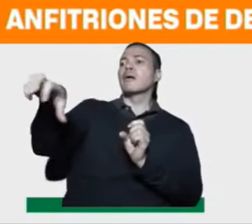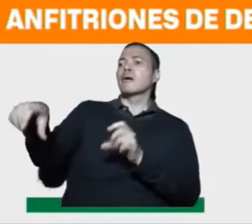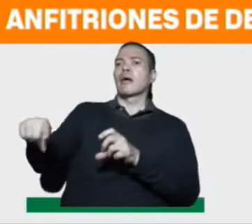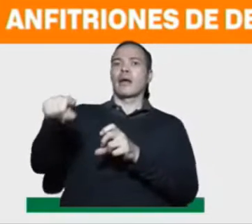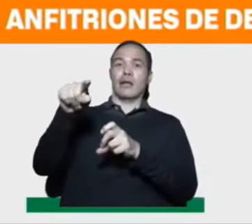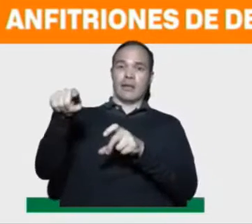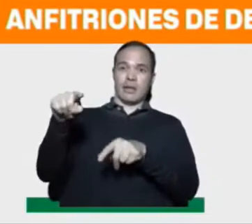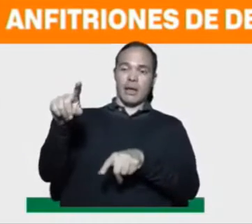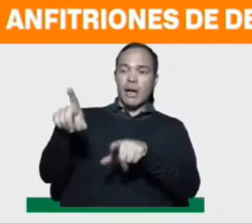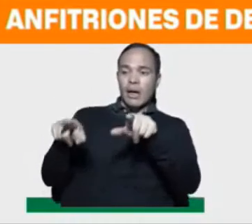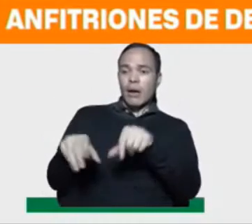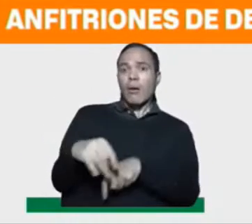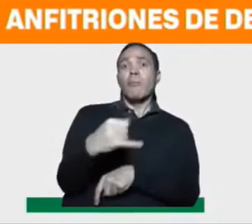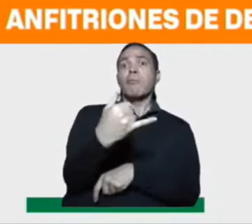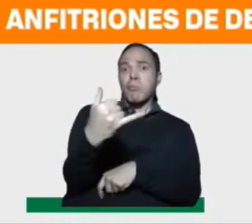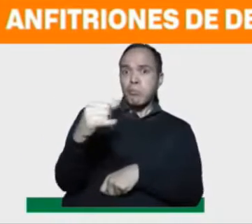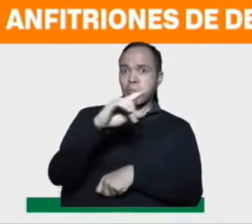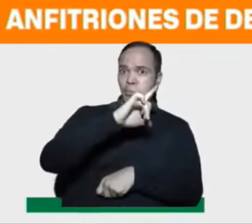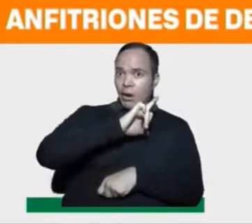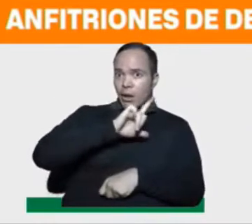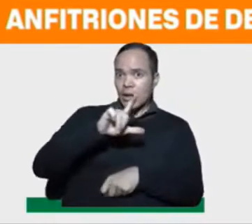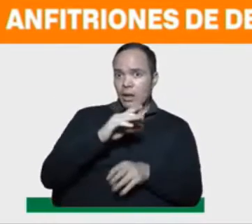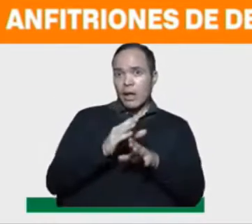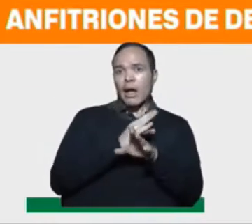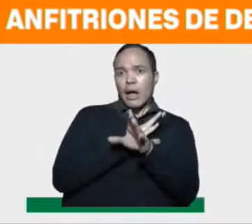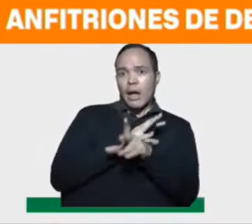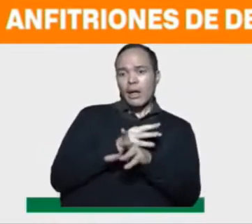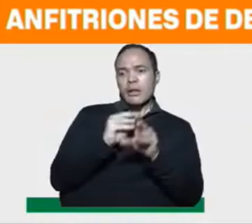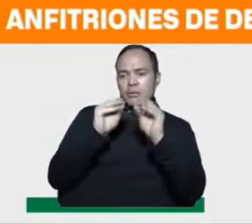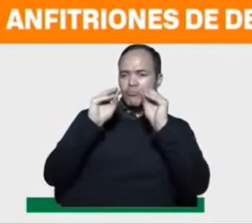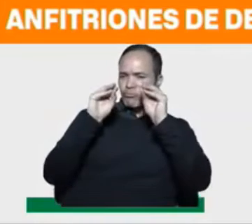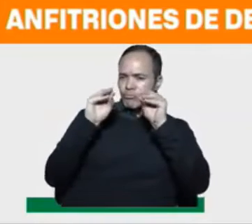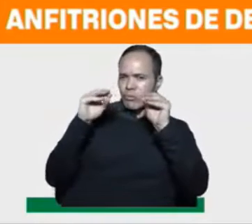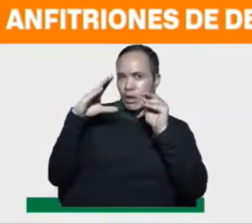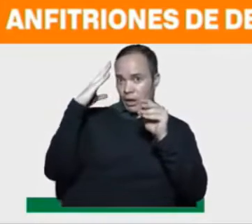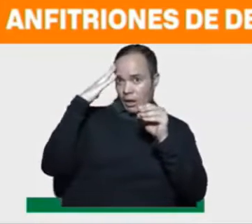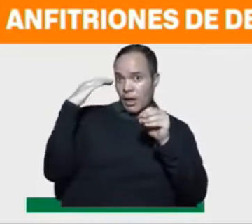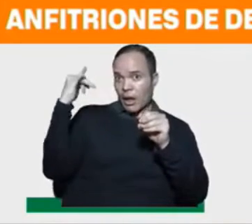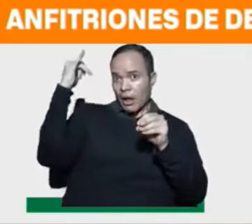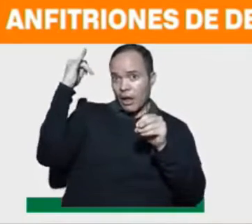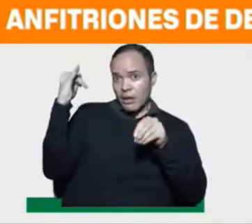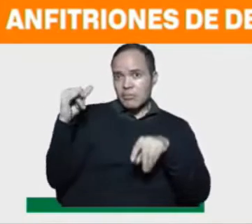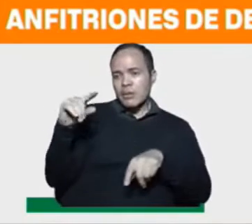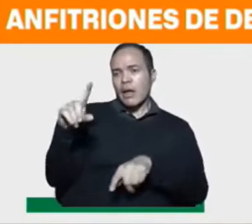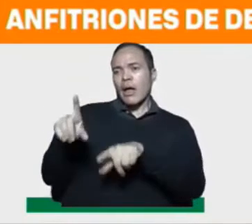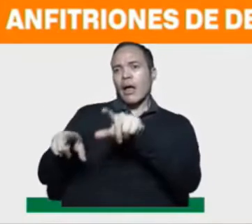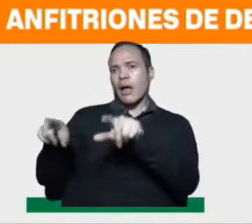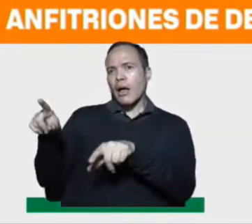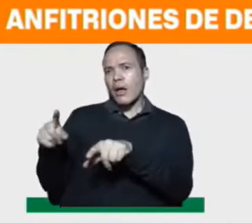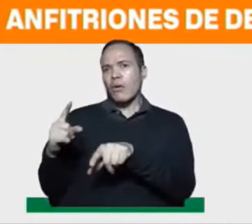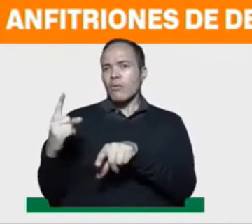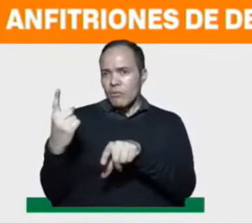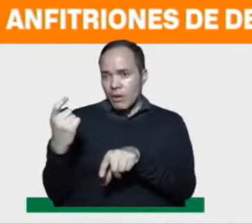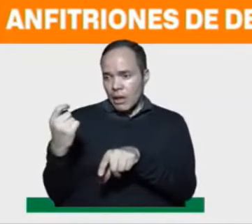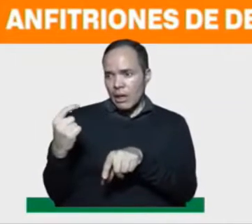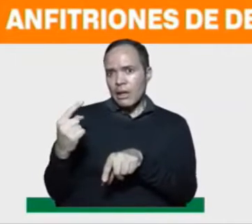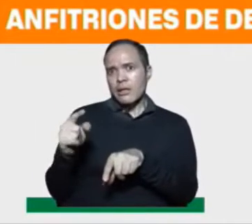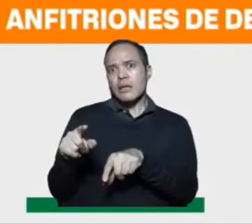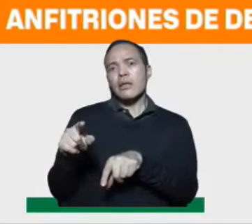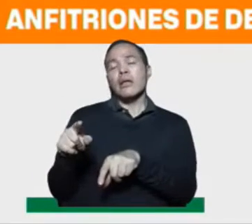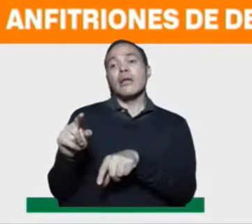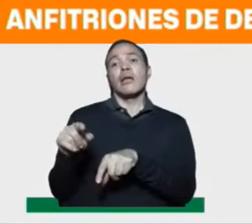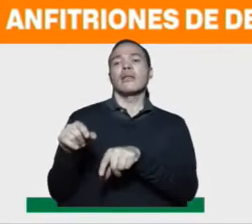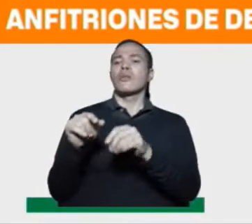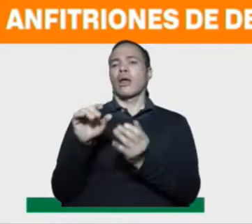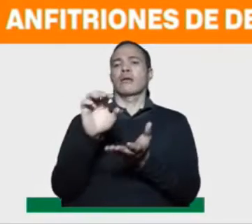por su nivel de formación académica no lograban acceder a estructuras formales de capacitación, ni